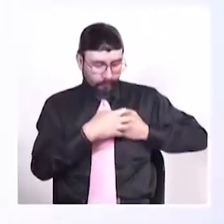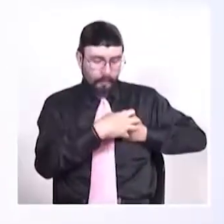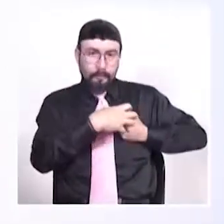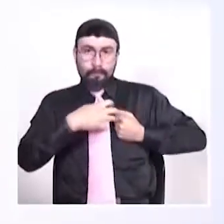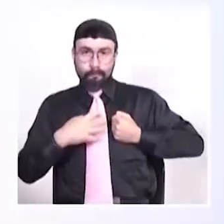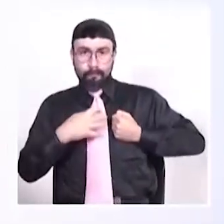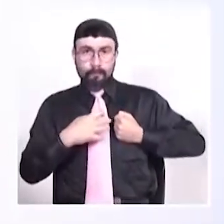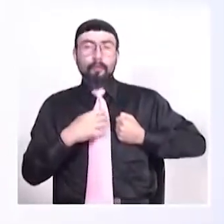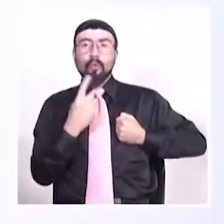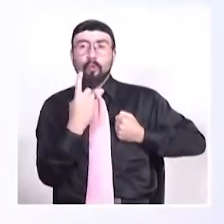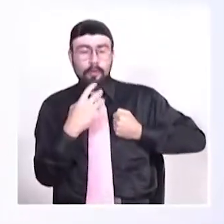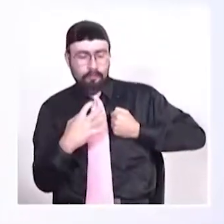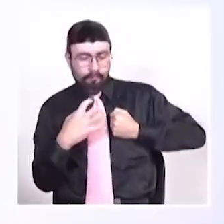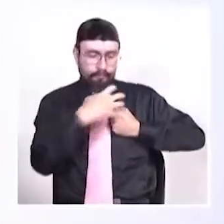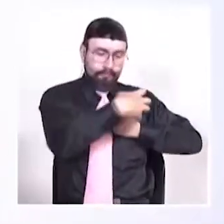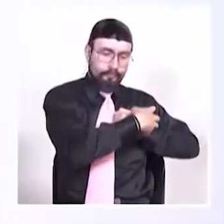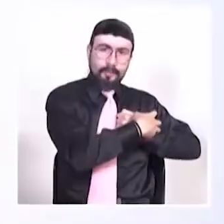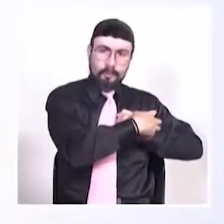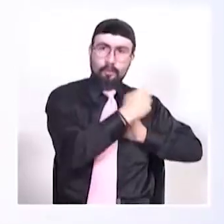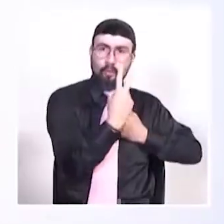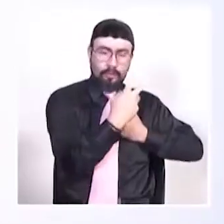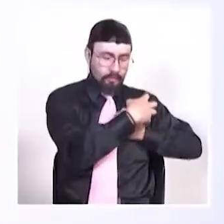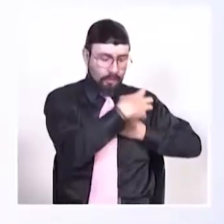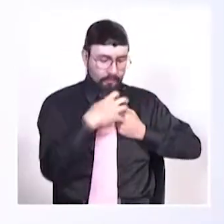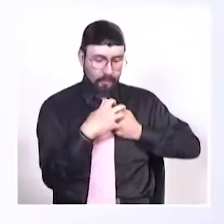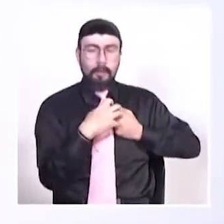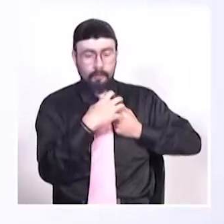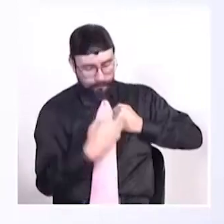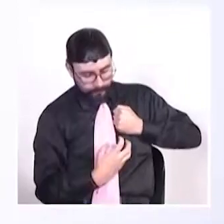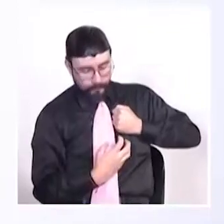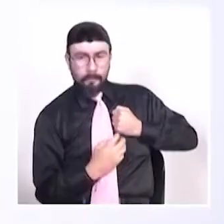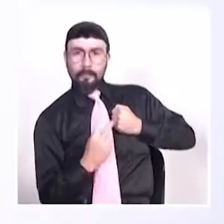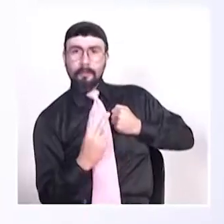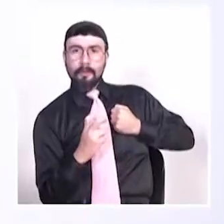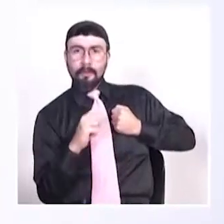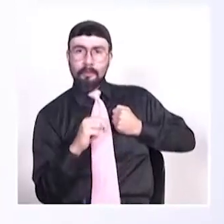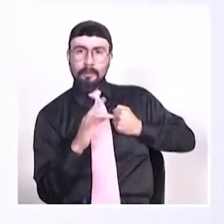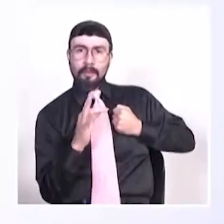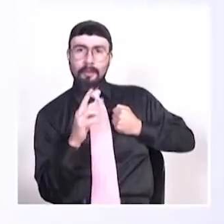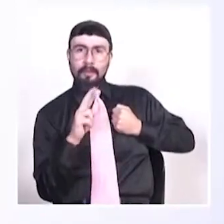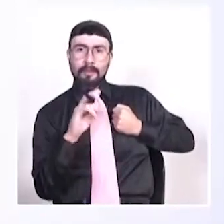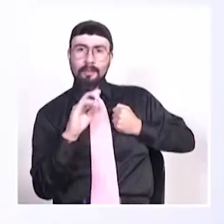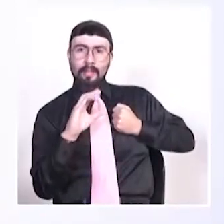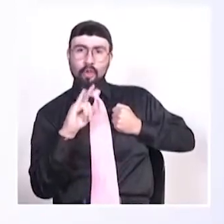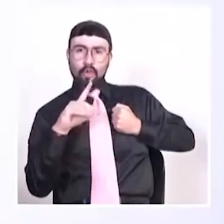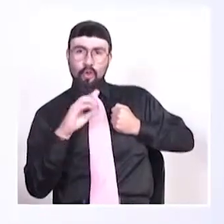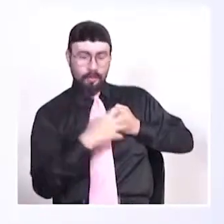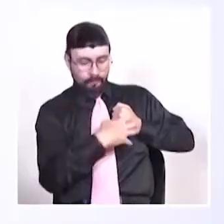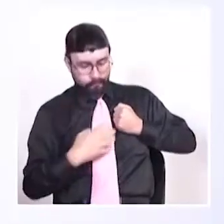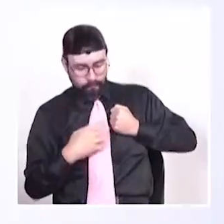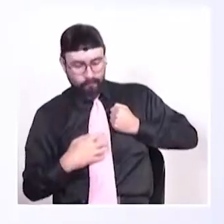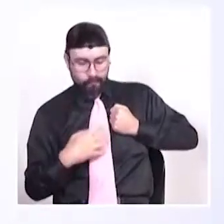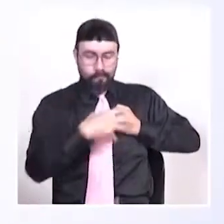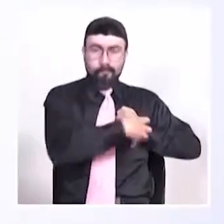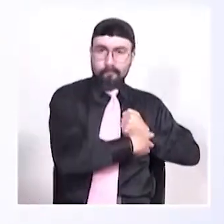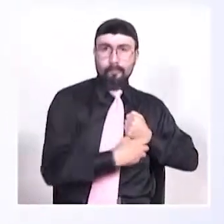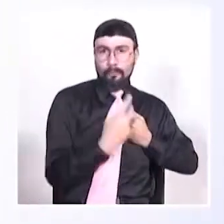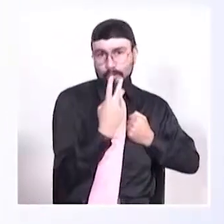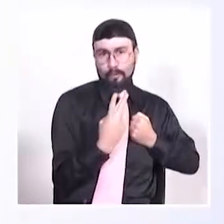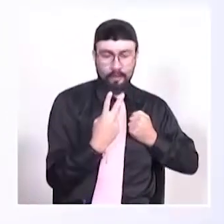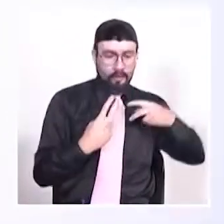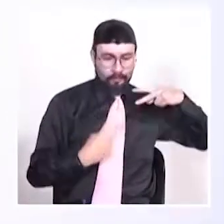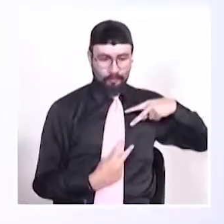y un atrio que está ubicado a la izquierda. Un ventrículo que está ubicado a la derecha y un ventrículo a la izquierda. Resulta que esta